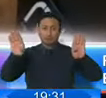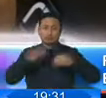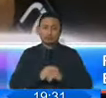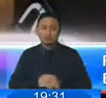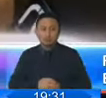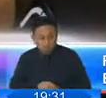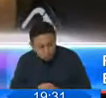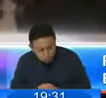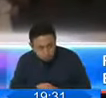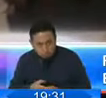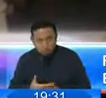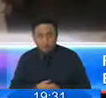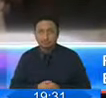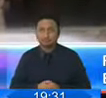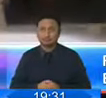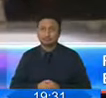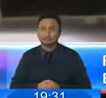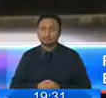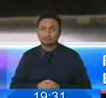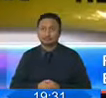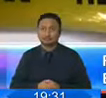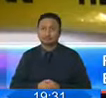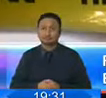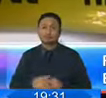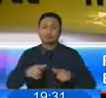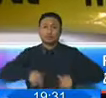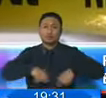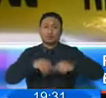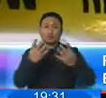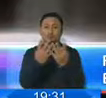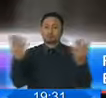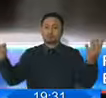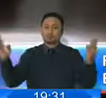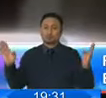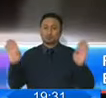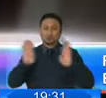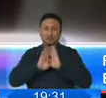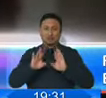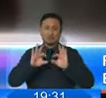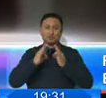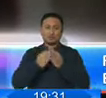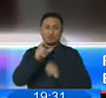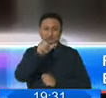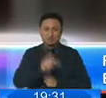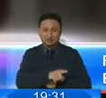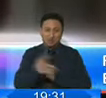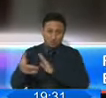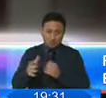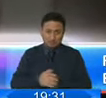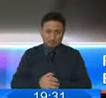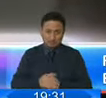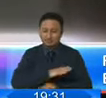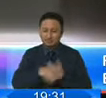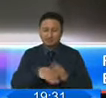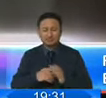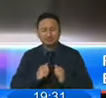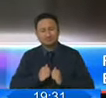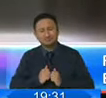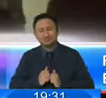ha quedado atrancada. La cuadra entera fue acordonada por la policía, mientras familiares de la desafortunada, devastados por la